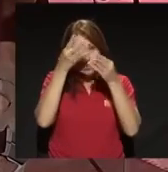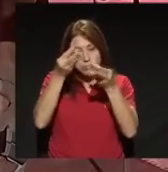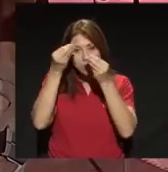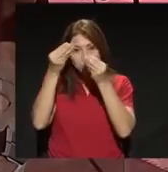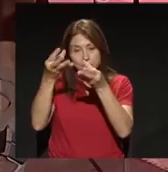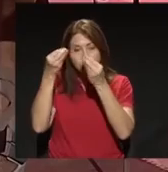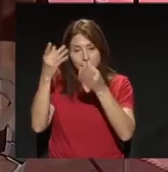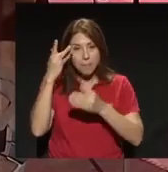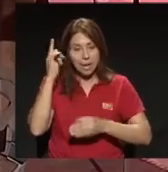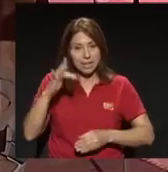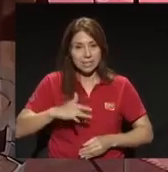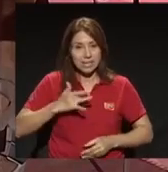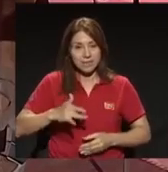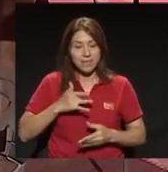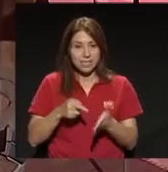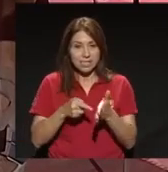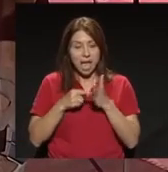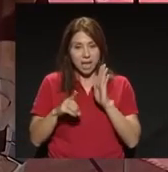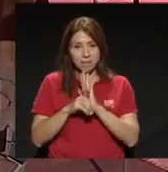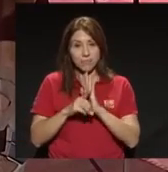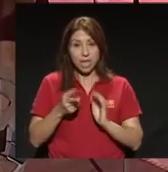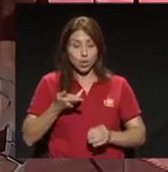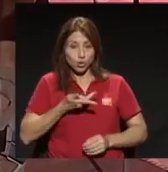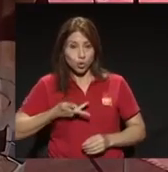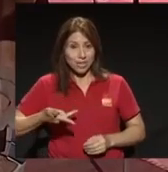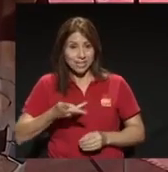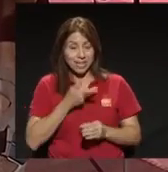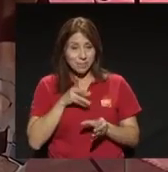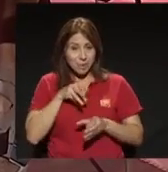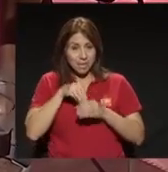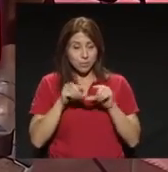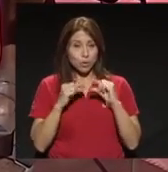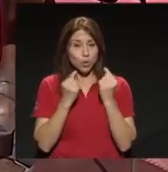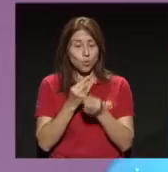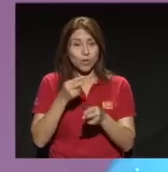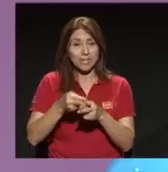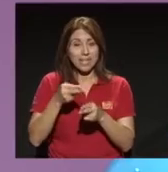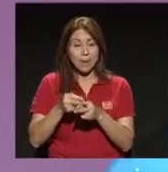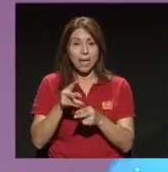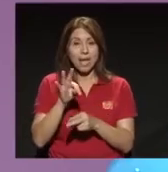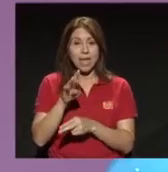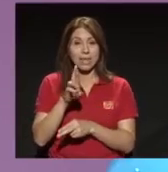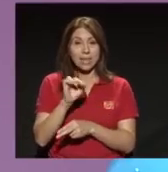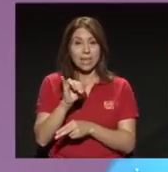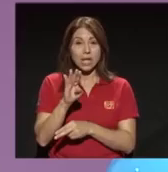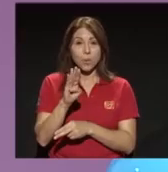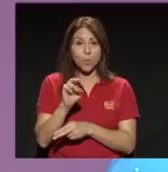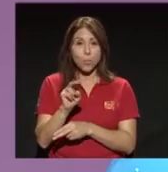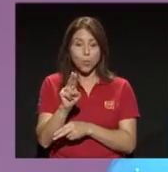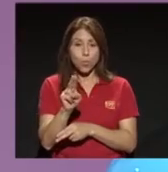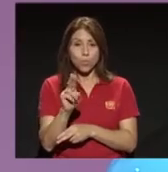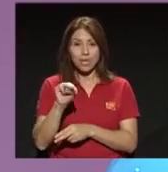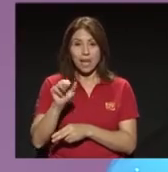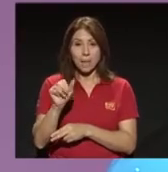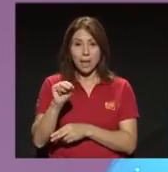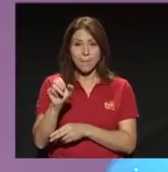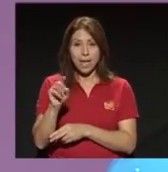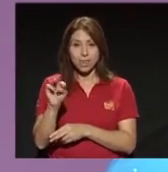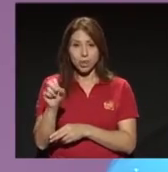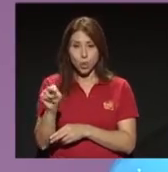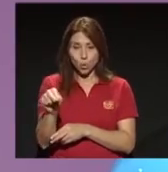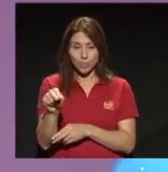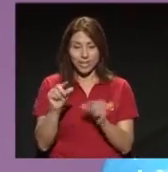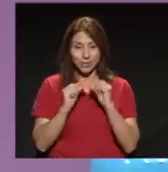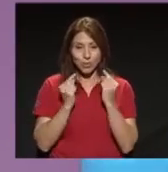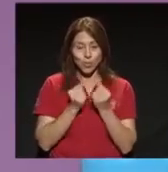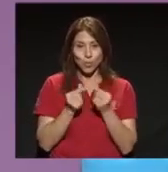bueno nosotras tres pertenecemos a un grupo que se llama la tribu de la mamá ton que ya es un grupo cerrado no es un grupo público